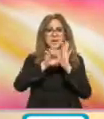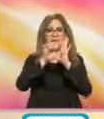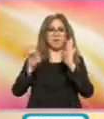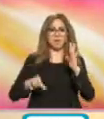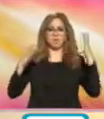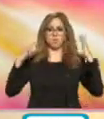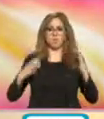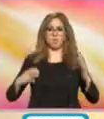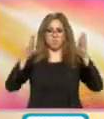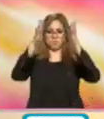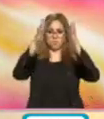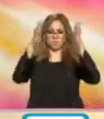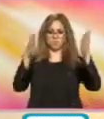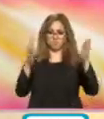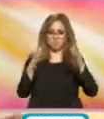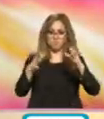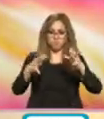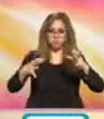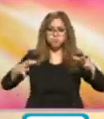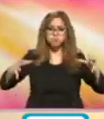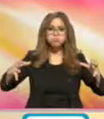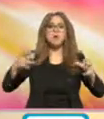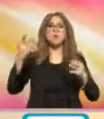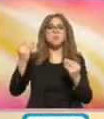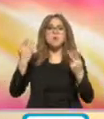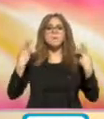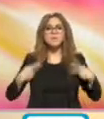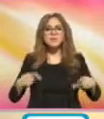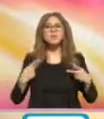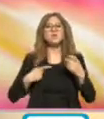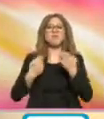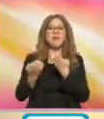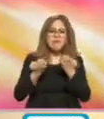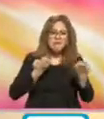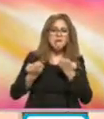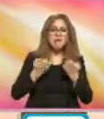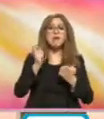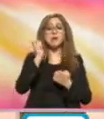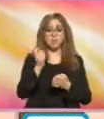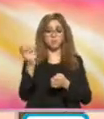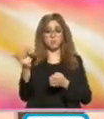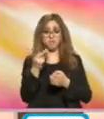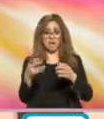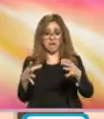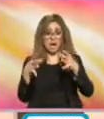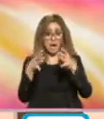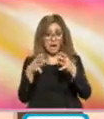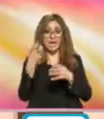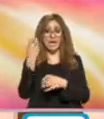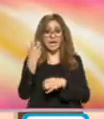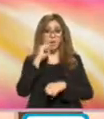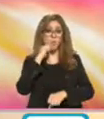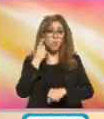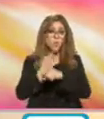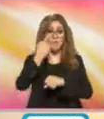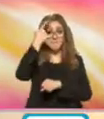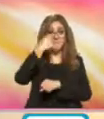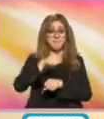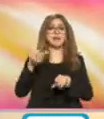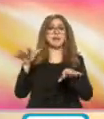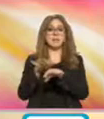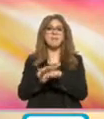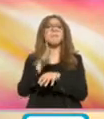mejor forma y por más que bajen de peso, sus muslos están muy grandes. Así es. Esta sería entonces una opción ideal. ¿En qué